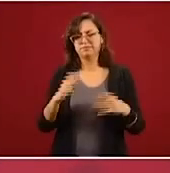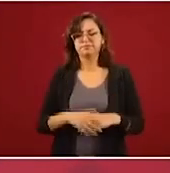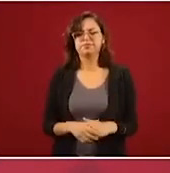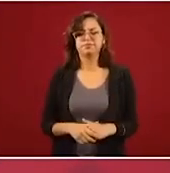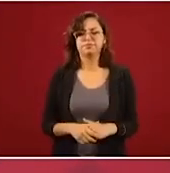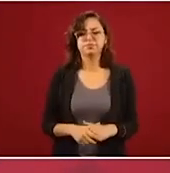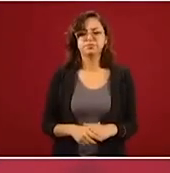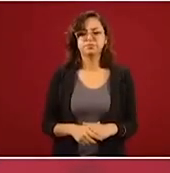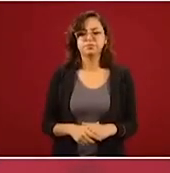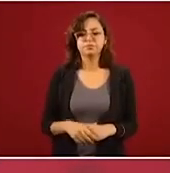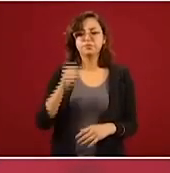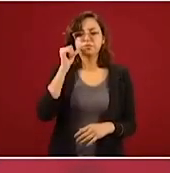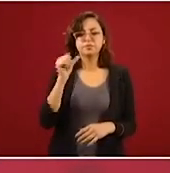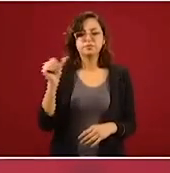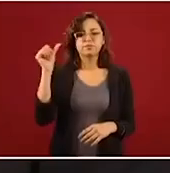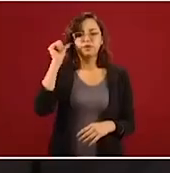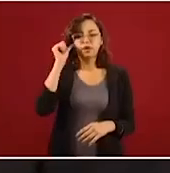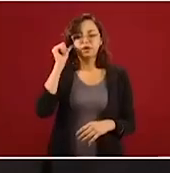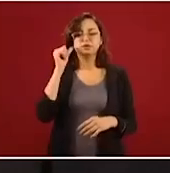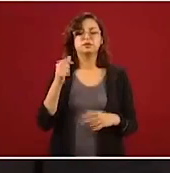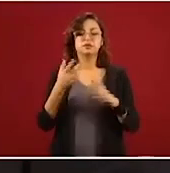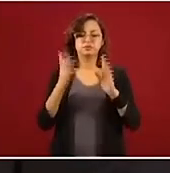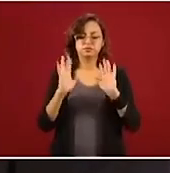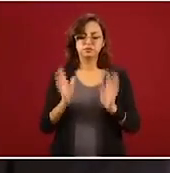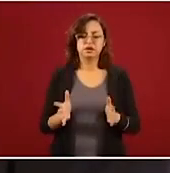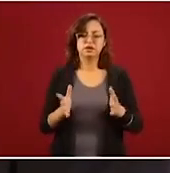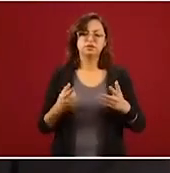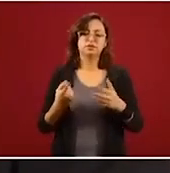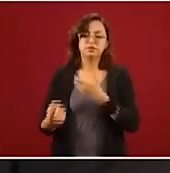ayer se integró el gabinete